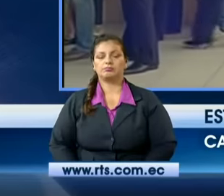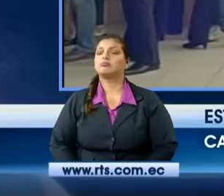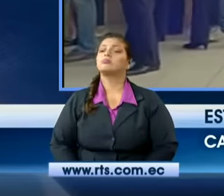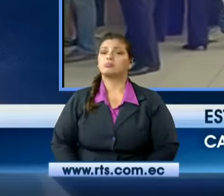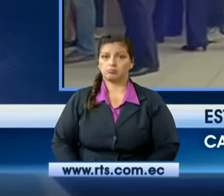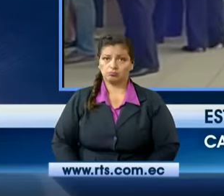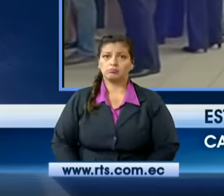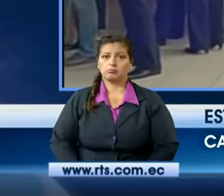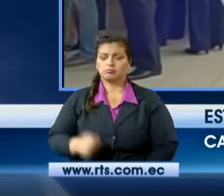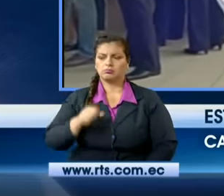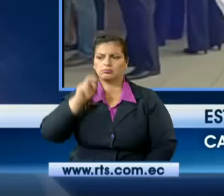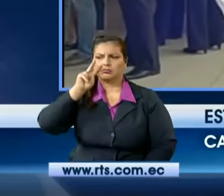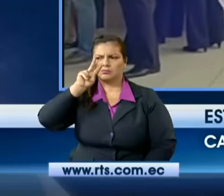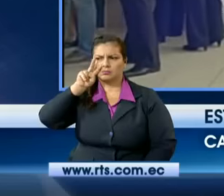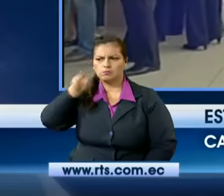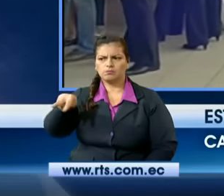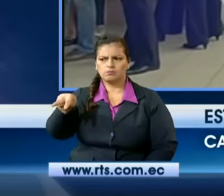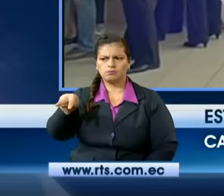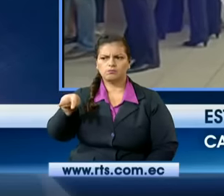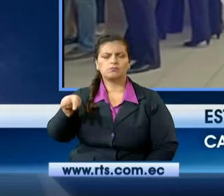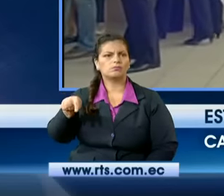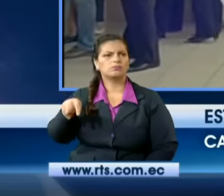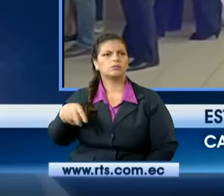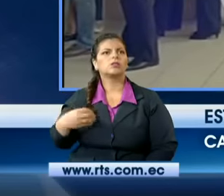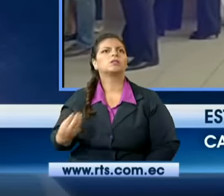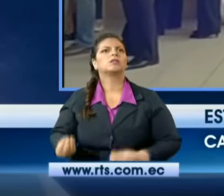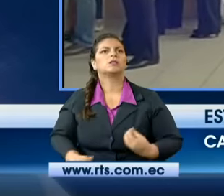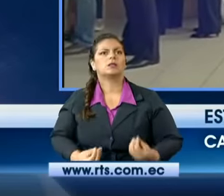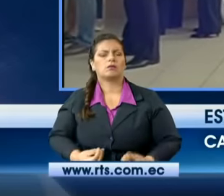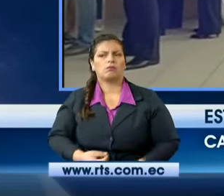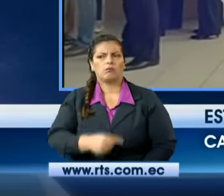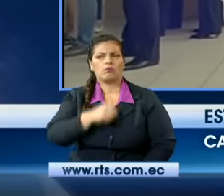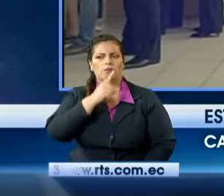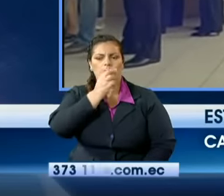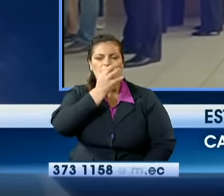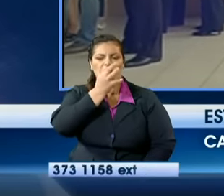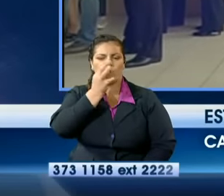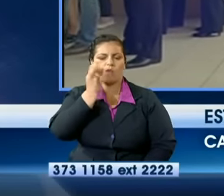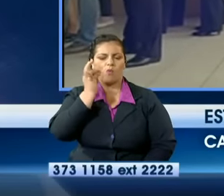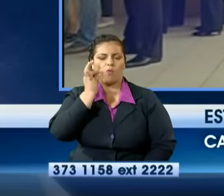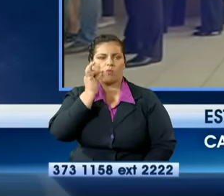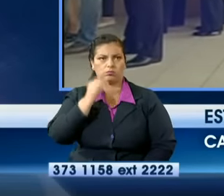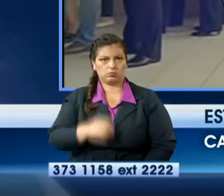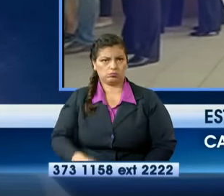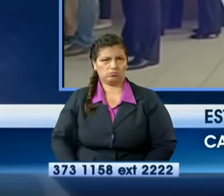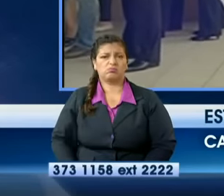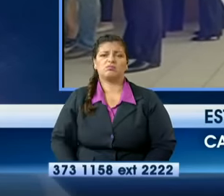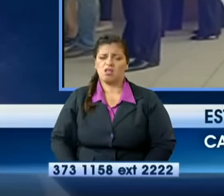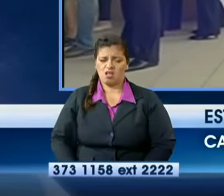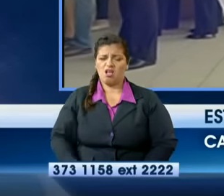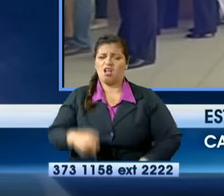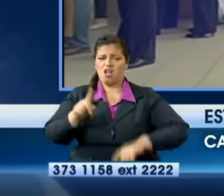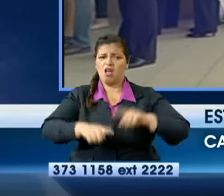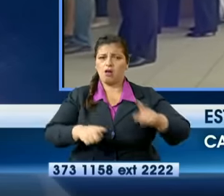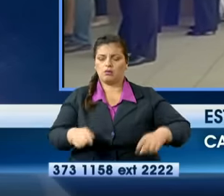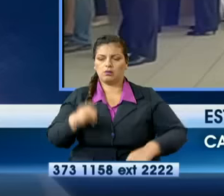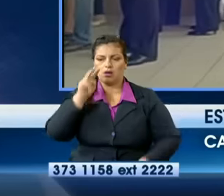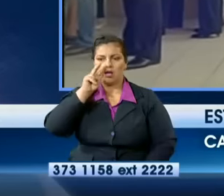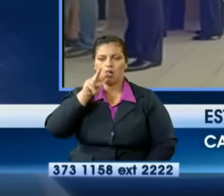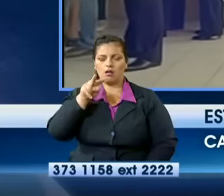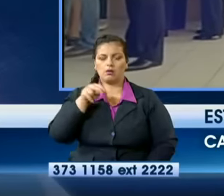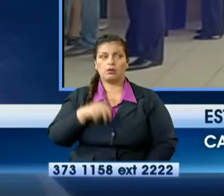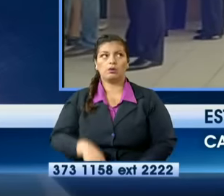que hablar, pues no puede quedarse callado. Esa es la otra parte de la cultura, que en ocasiones somos testigos de algo que está sucediendo y no hacemos nada y